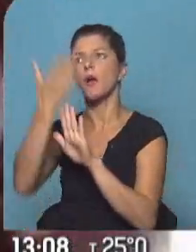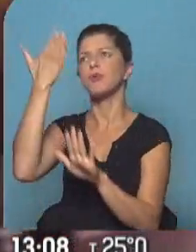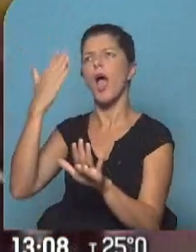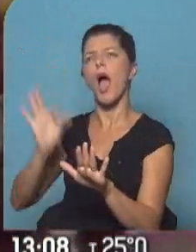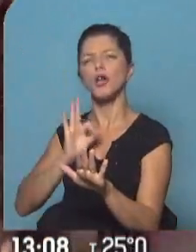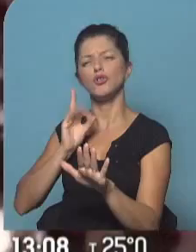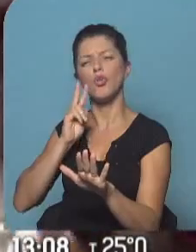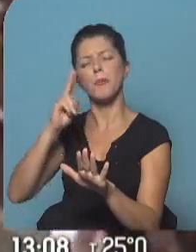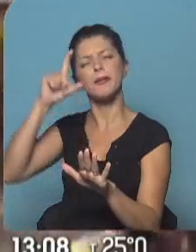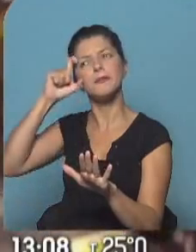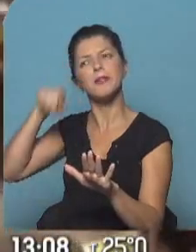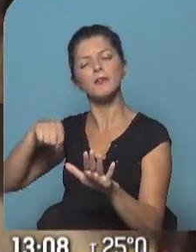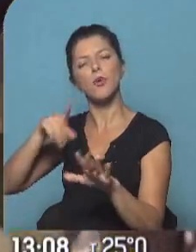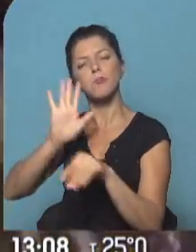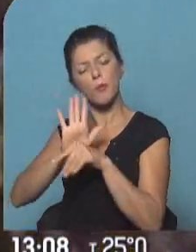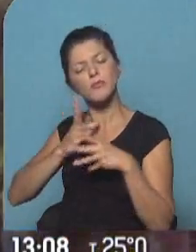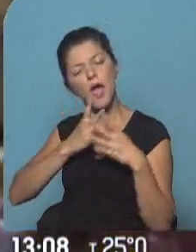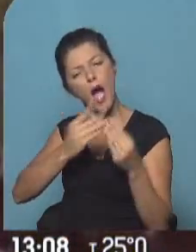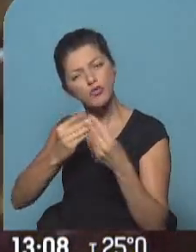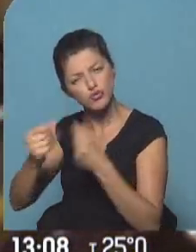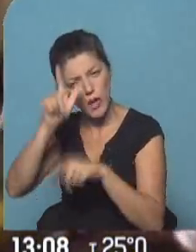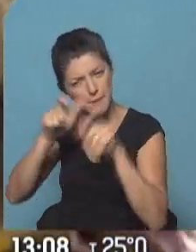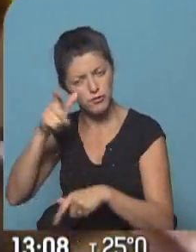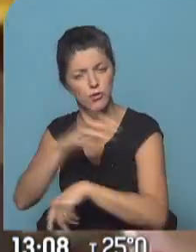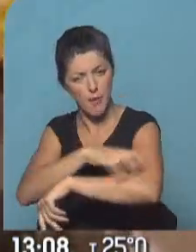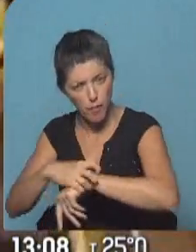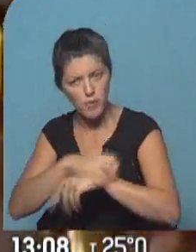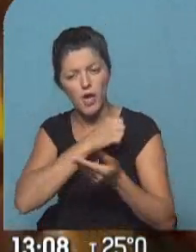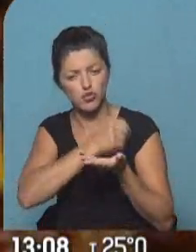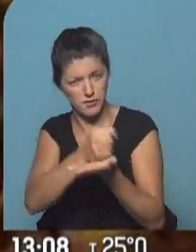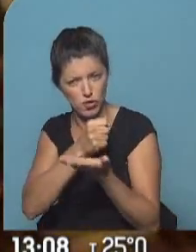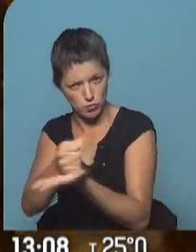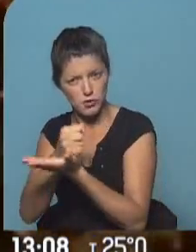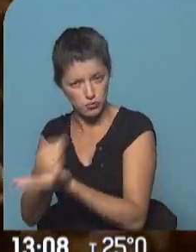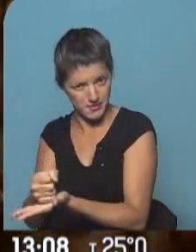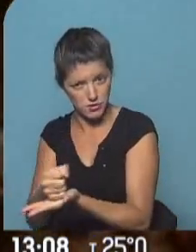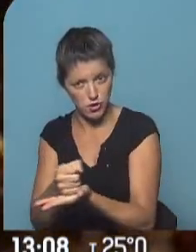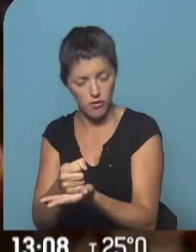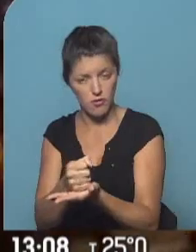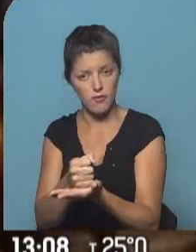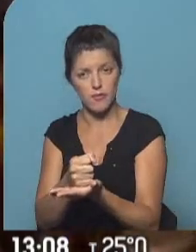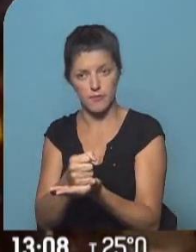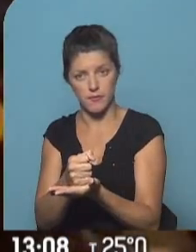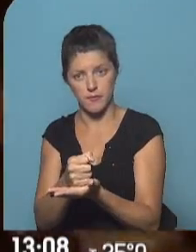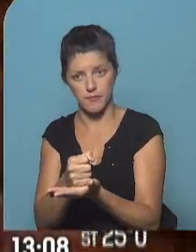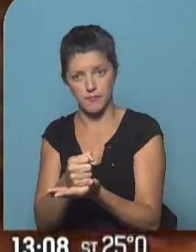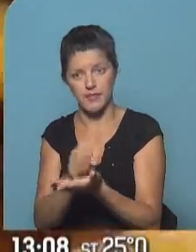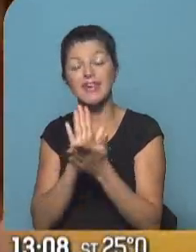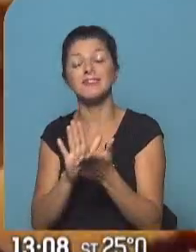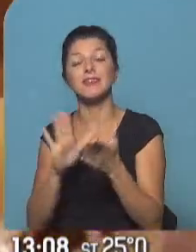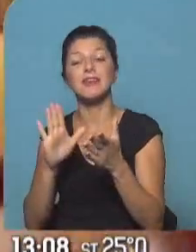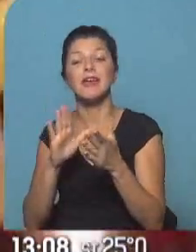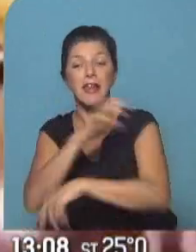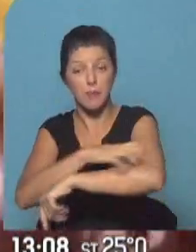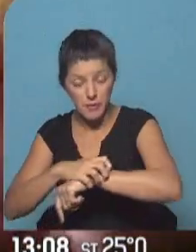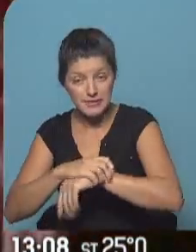de ayuda a los pobres con subsidios directos que de alguna manera disminuyó de forma dramática la pobreza en Irán. ¿Y